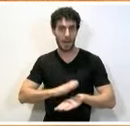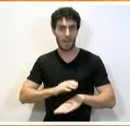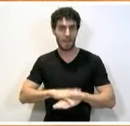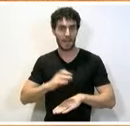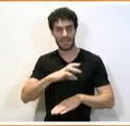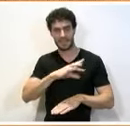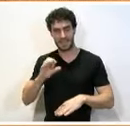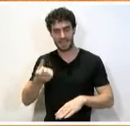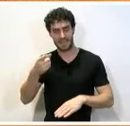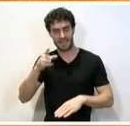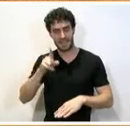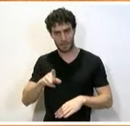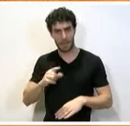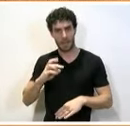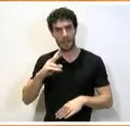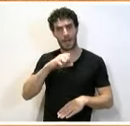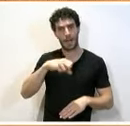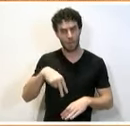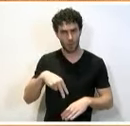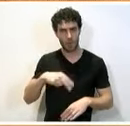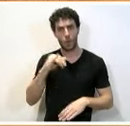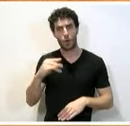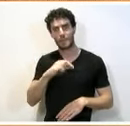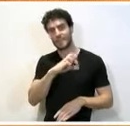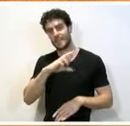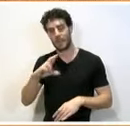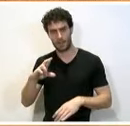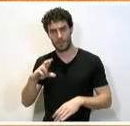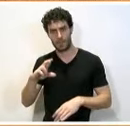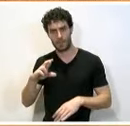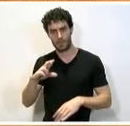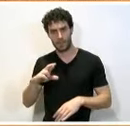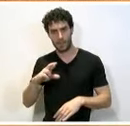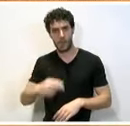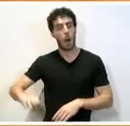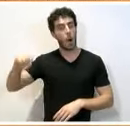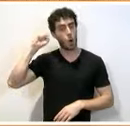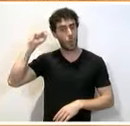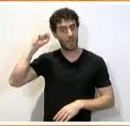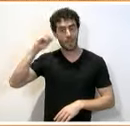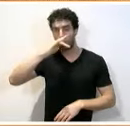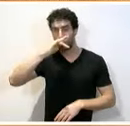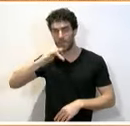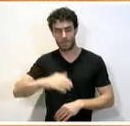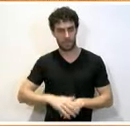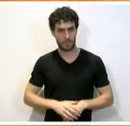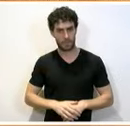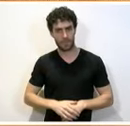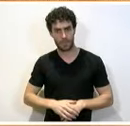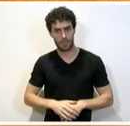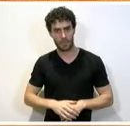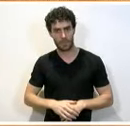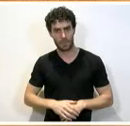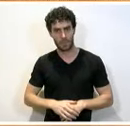y abjuró Ramón J. Sender, que había militado en las filas del Partido Comunista, abjuró de ese